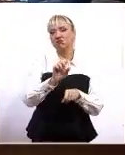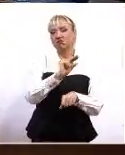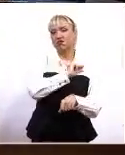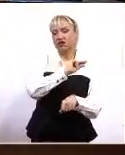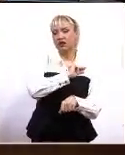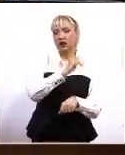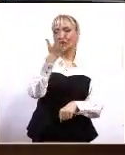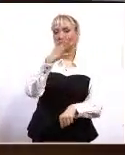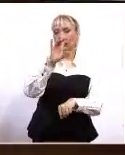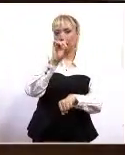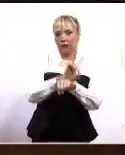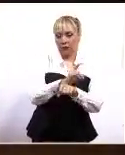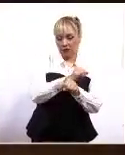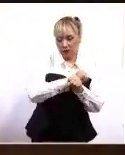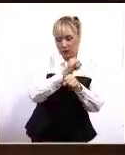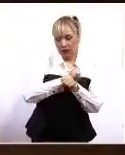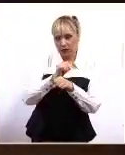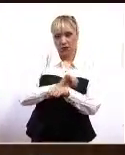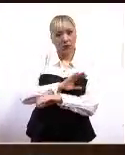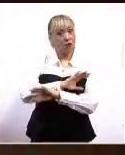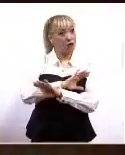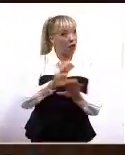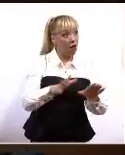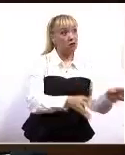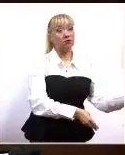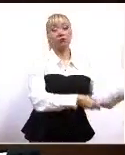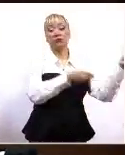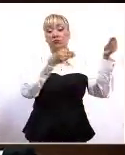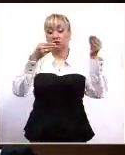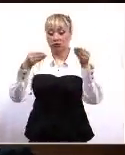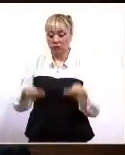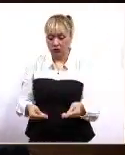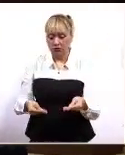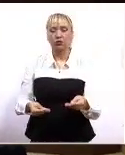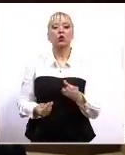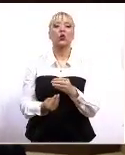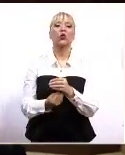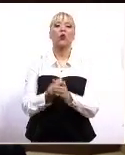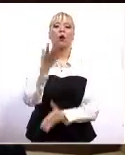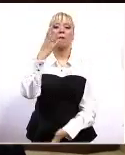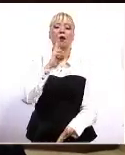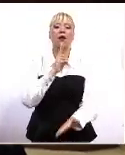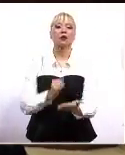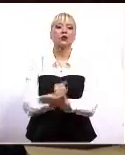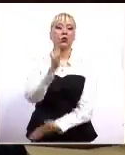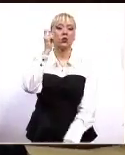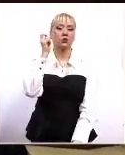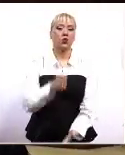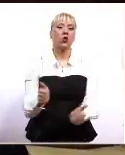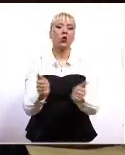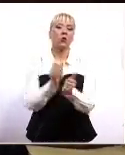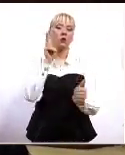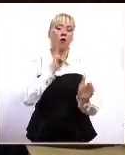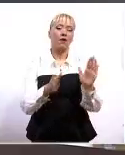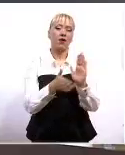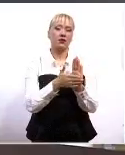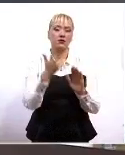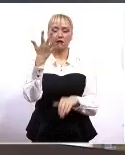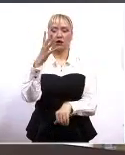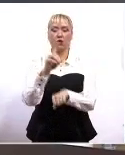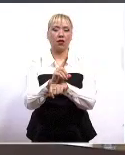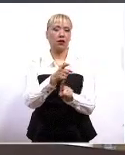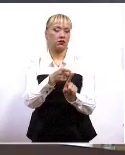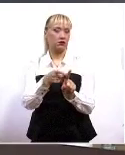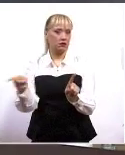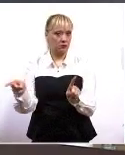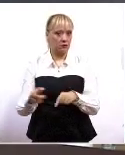días y una vez que regrese tiene que emitir la nueva resolución ya de fondo en 5 días.